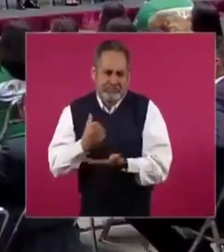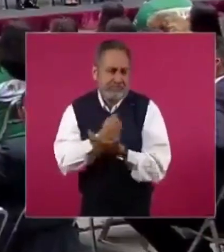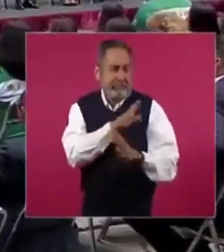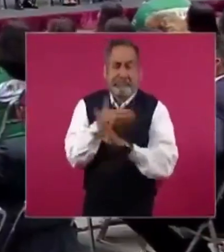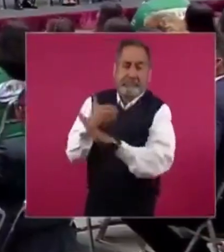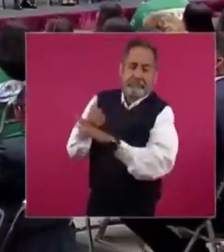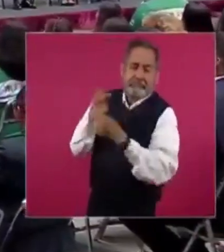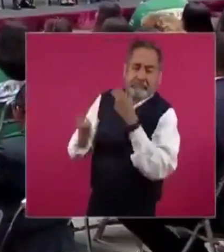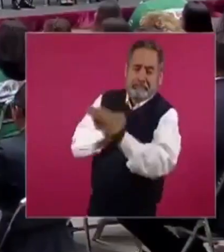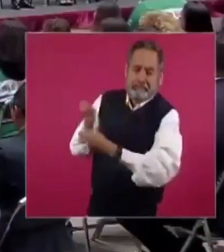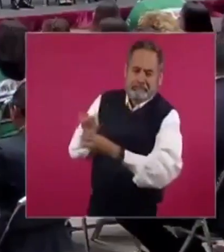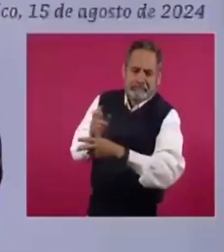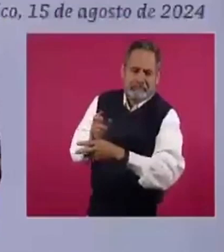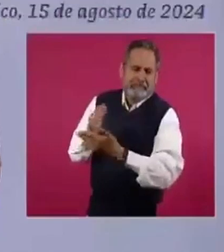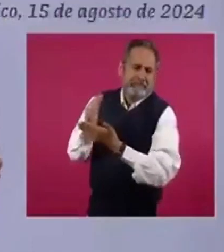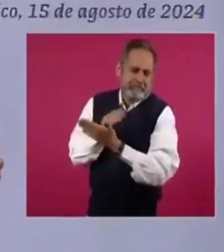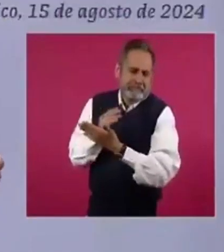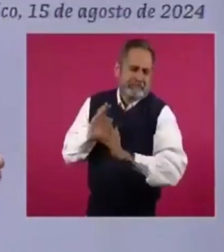Y miren,